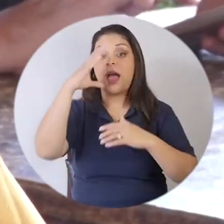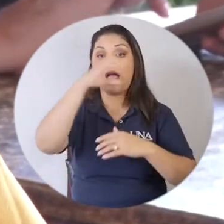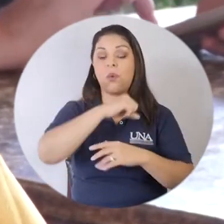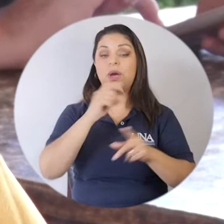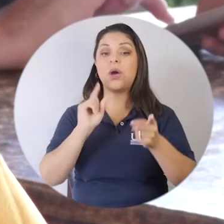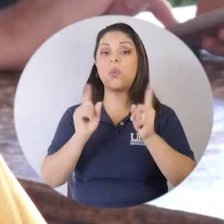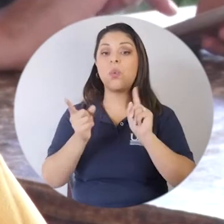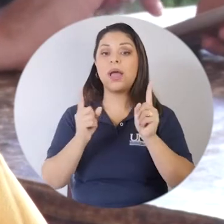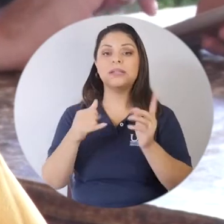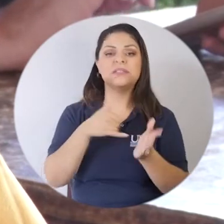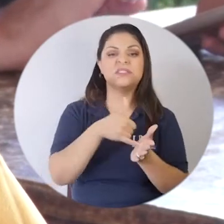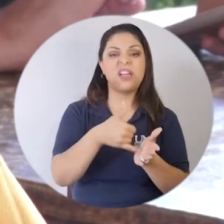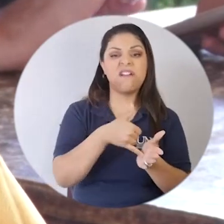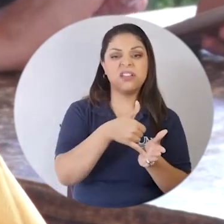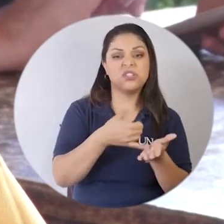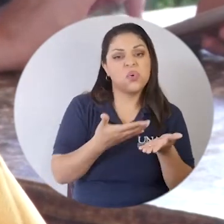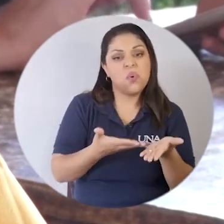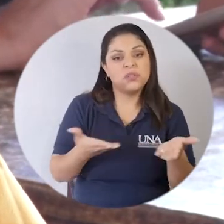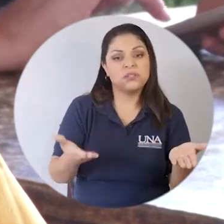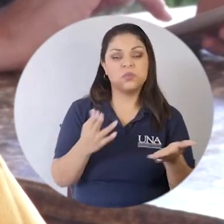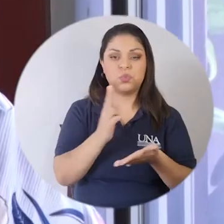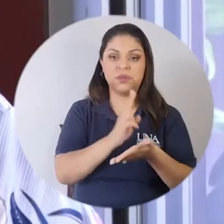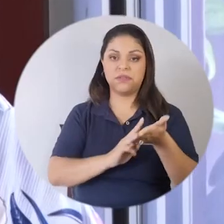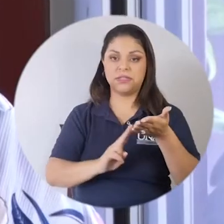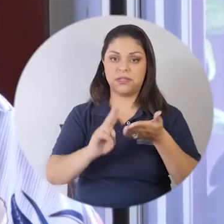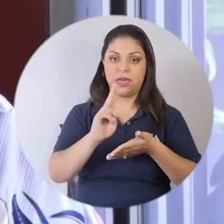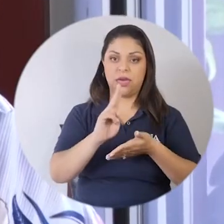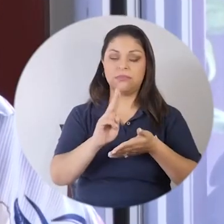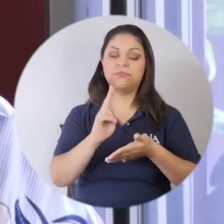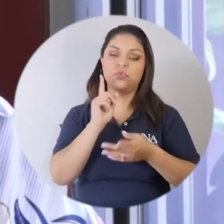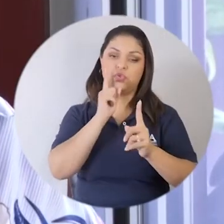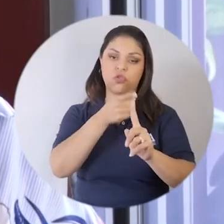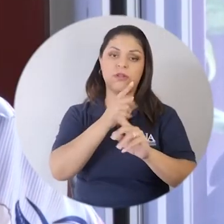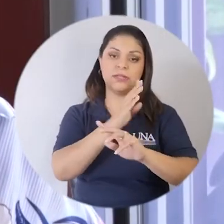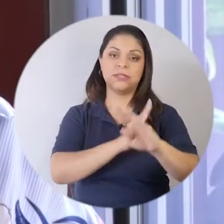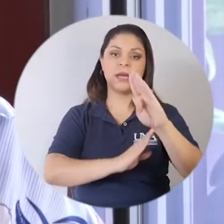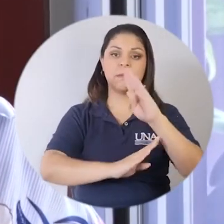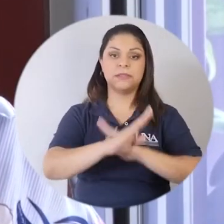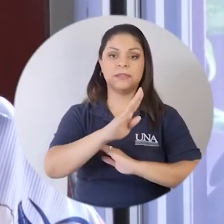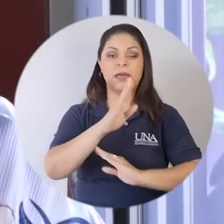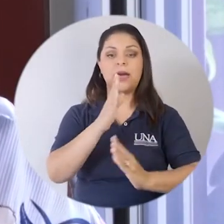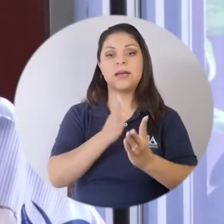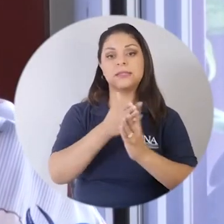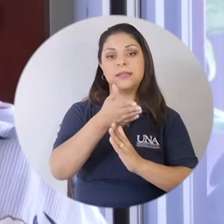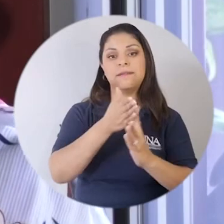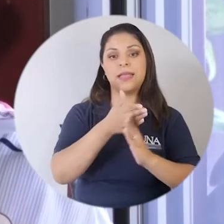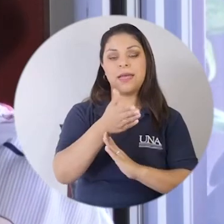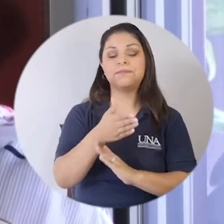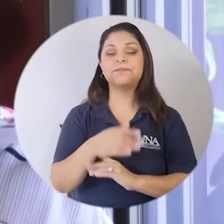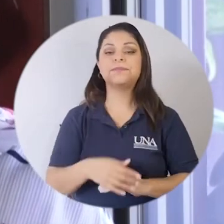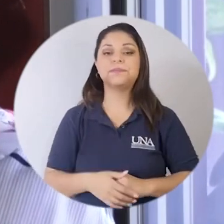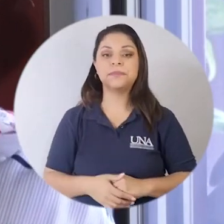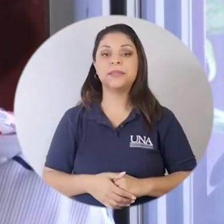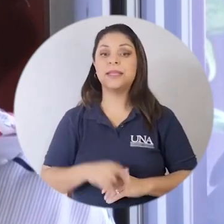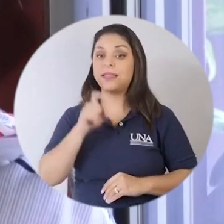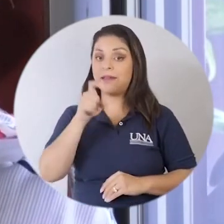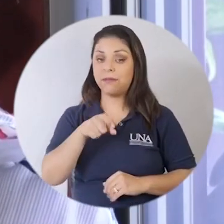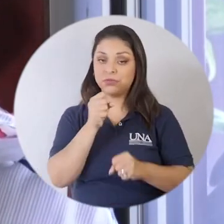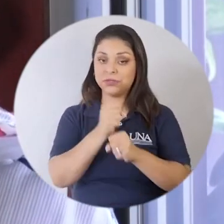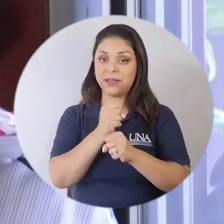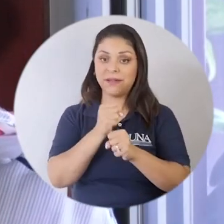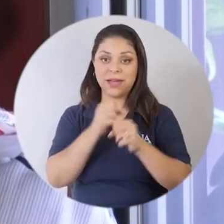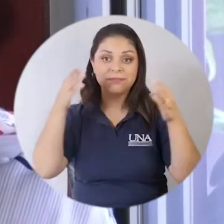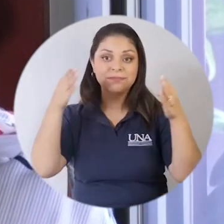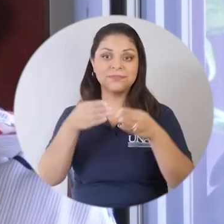son nuestros puntos débiles como universidad en el tema de discapacidad y accesibilidad, y hacia eso tenemos